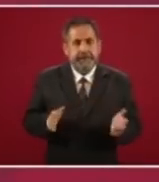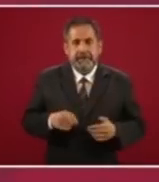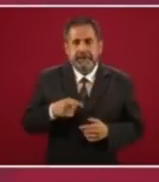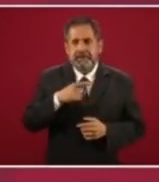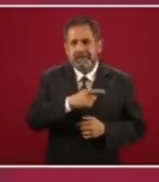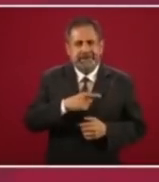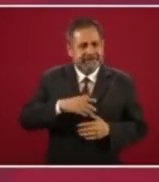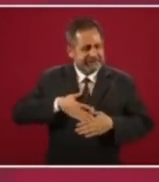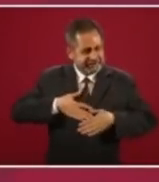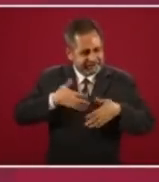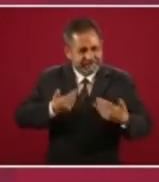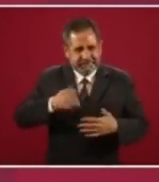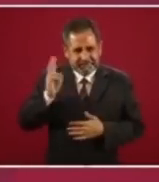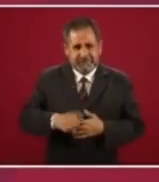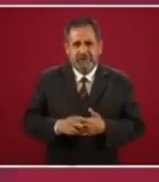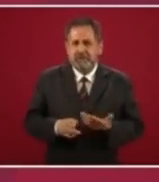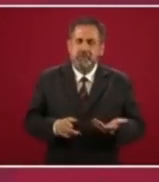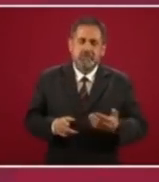ser sinceros,